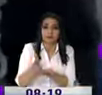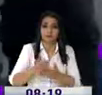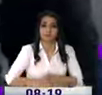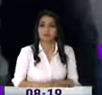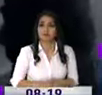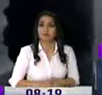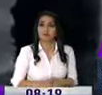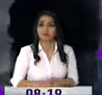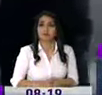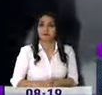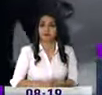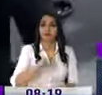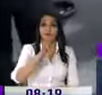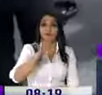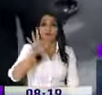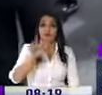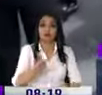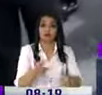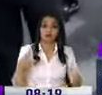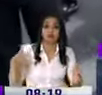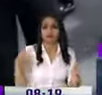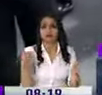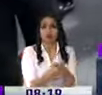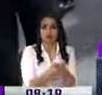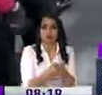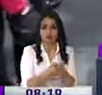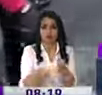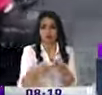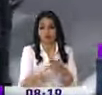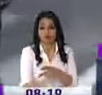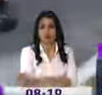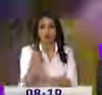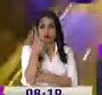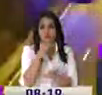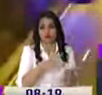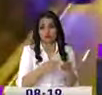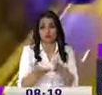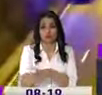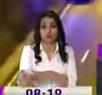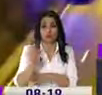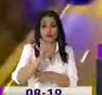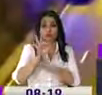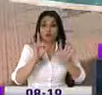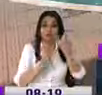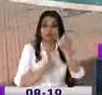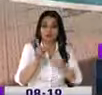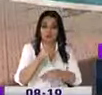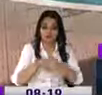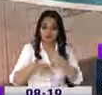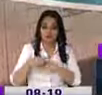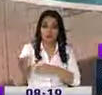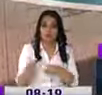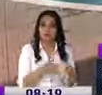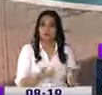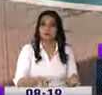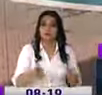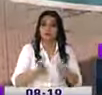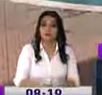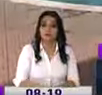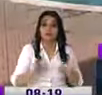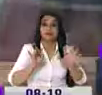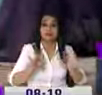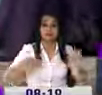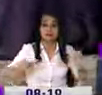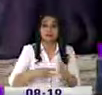presentado 75 siniestros de tránsito, 2 fallecidos y 58 heridos. También se registró el ingreso de